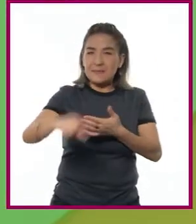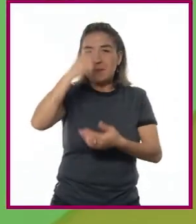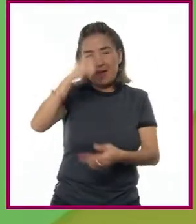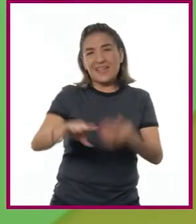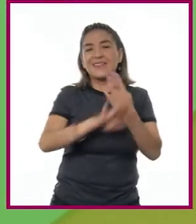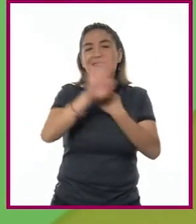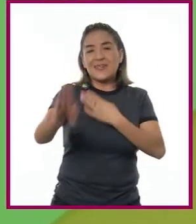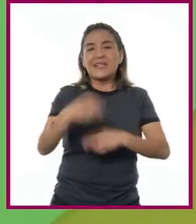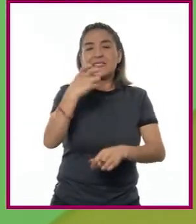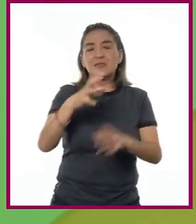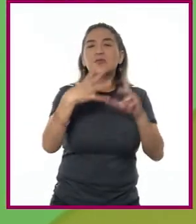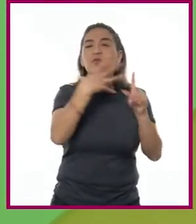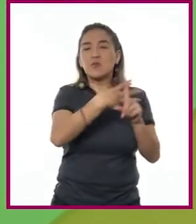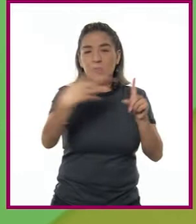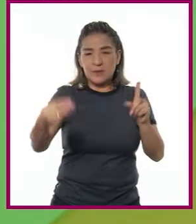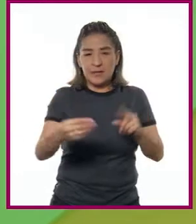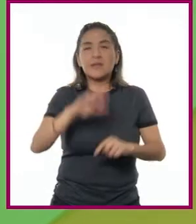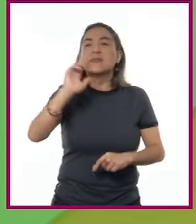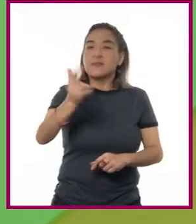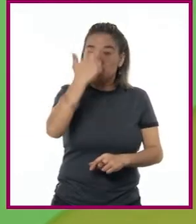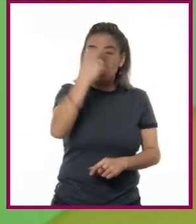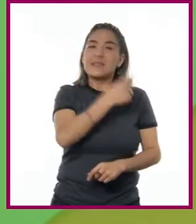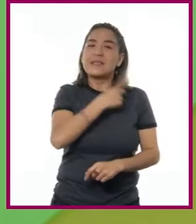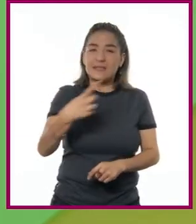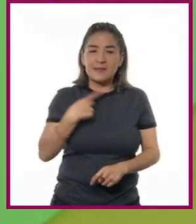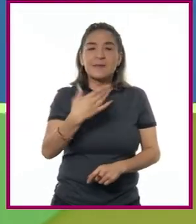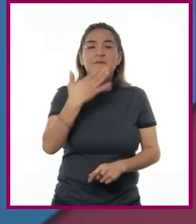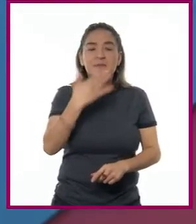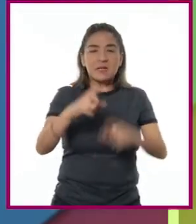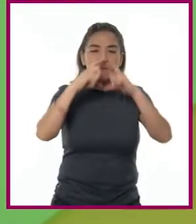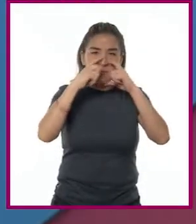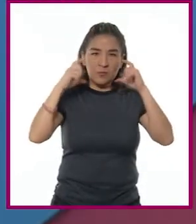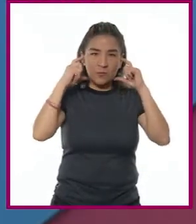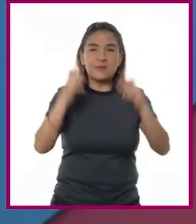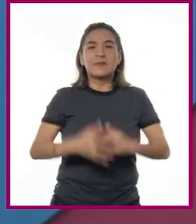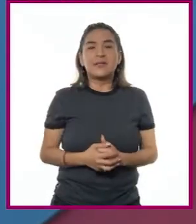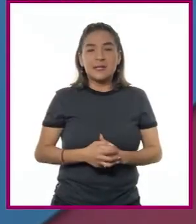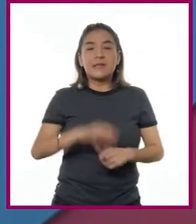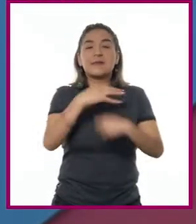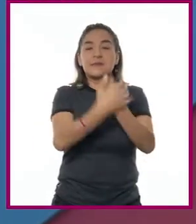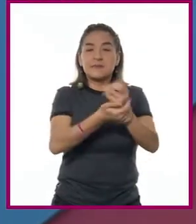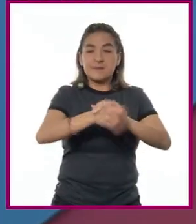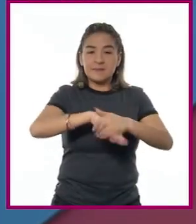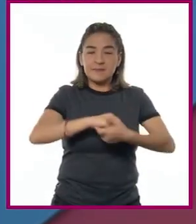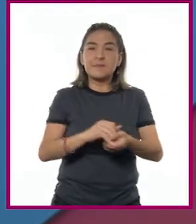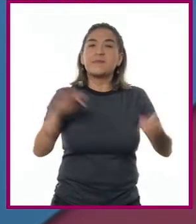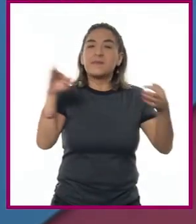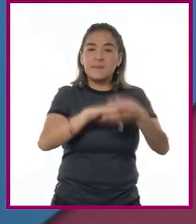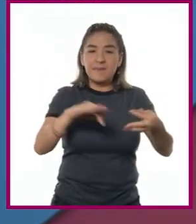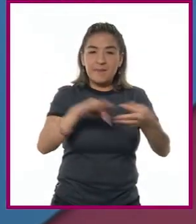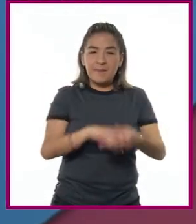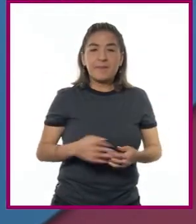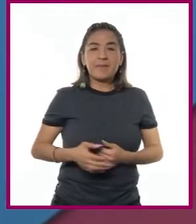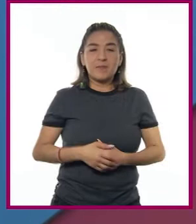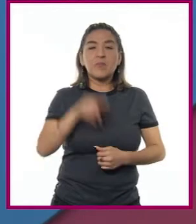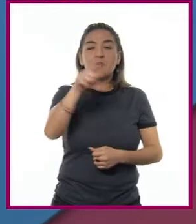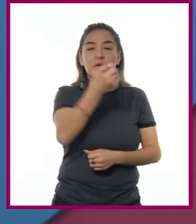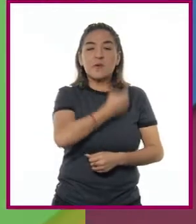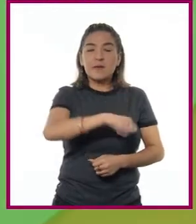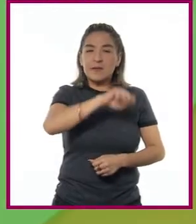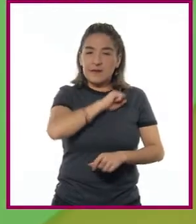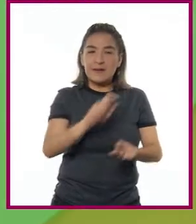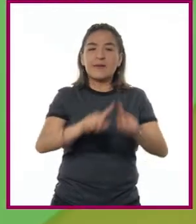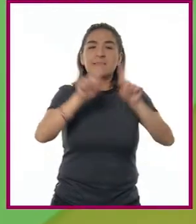contagios. Les recordamos seguir con el uso correcto del cubrebocas, lavarse las manos frecuentemente, mantener